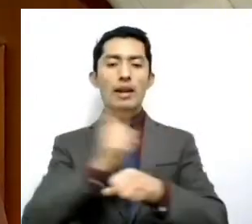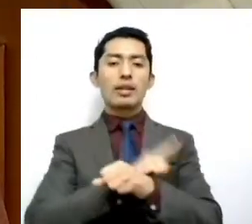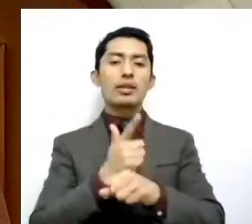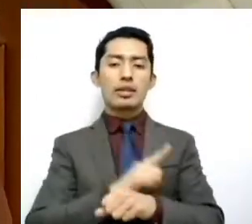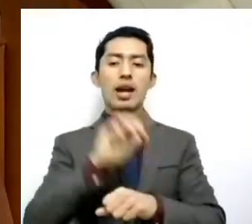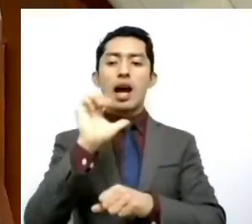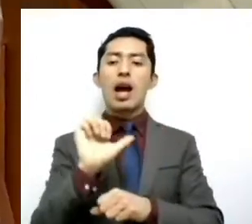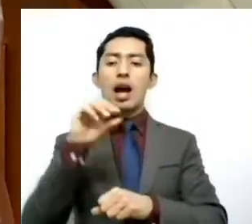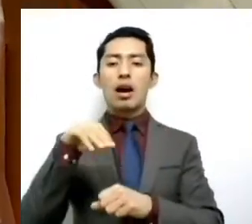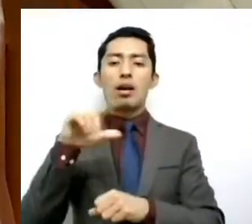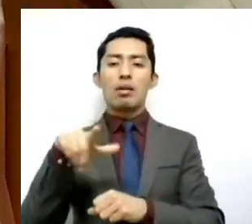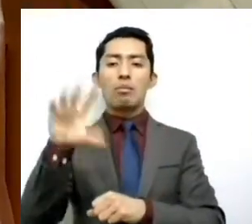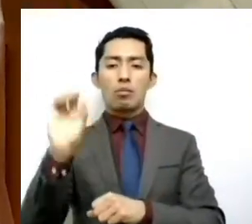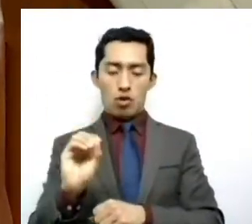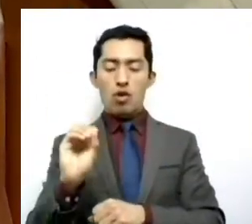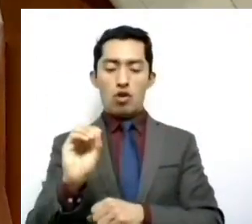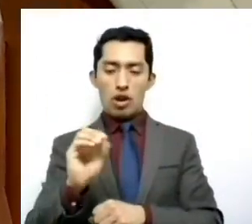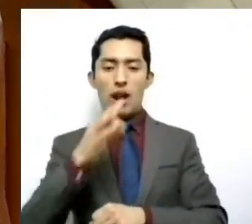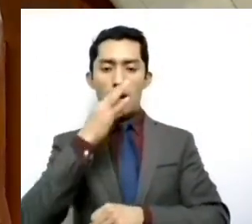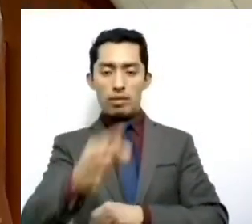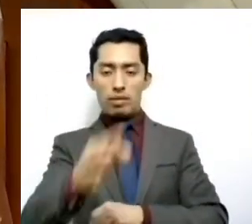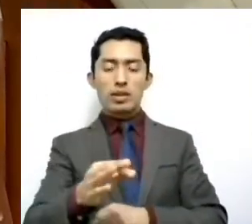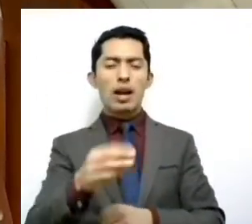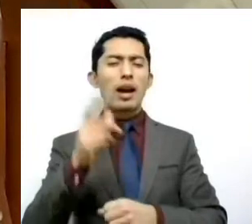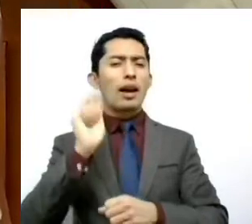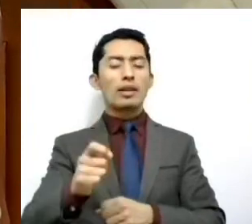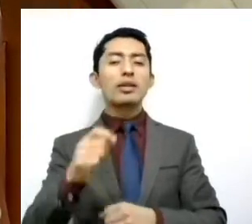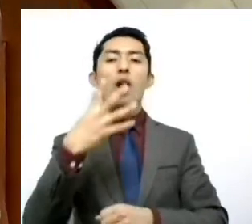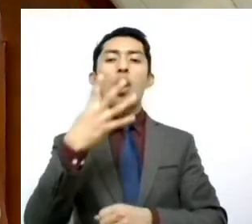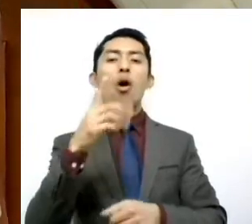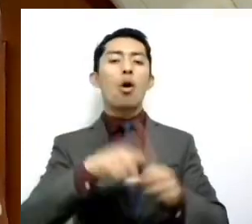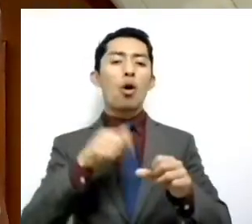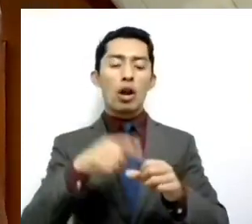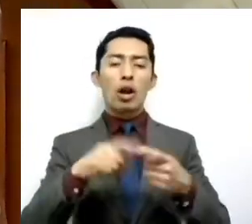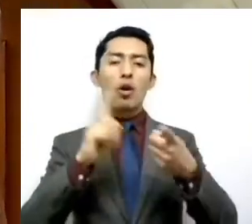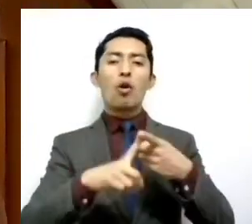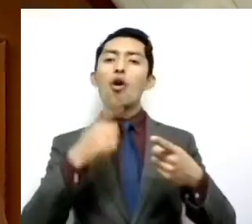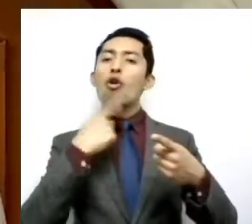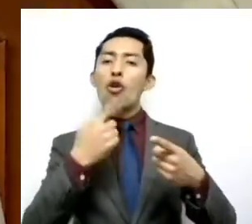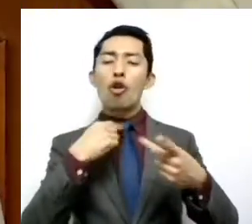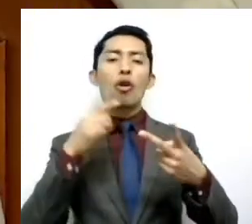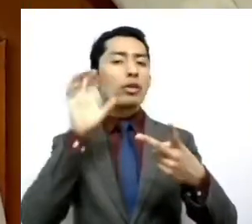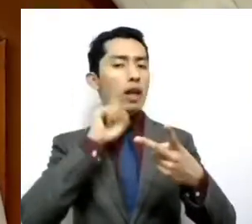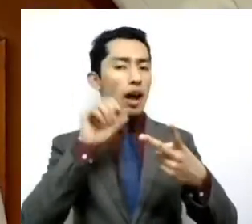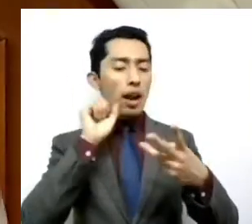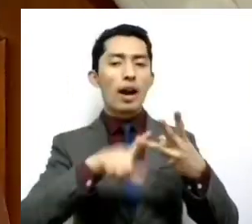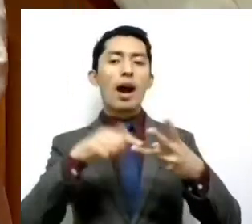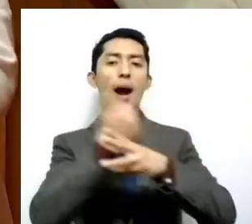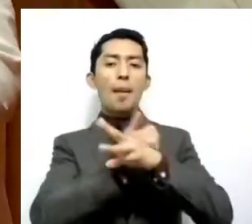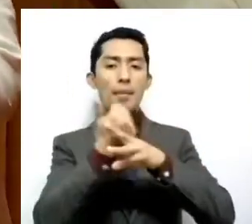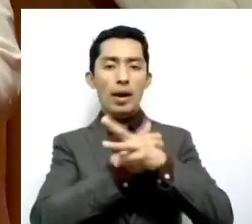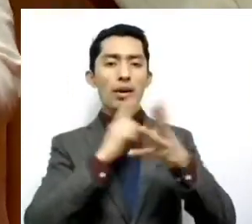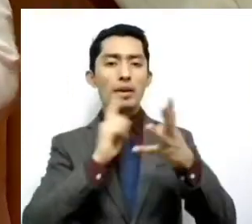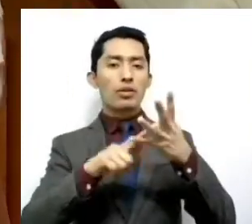Andrés Manuel López Obrador, y que incluye 4 colores: rojo, naranja, amarillo y